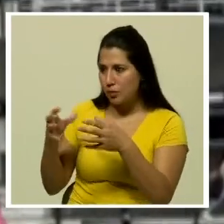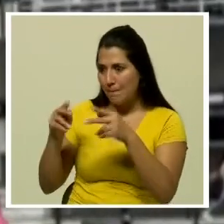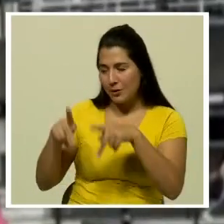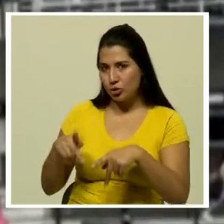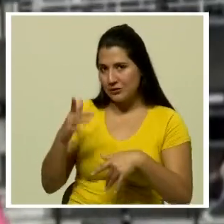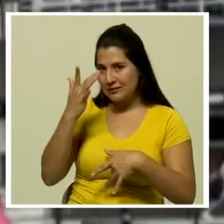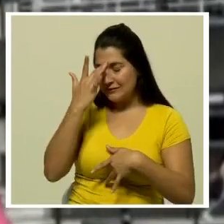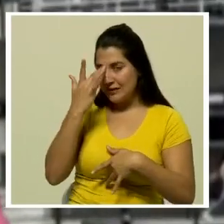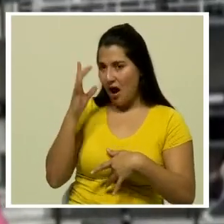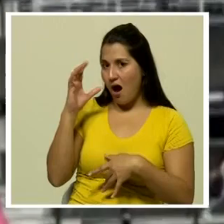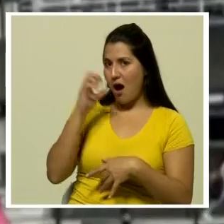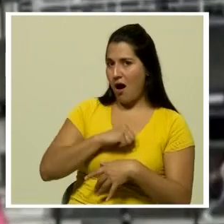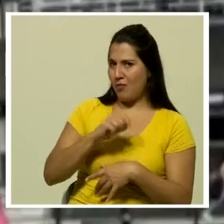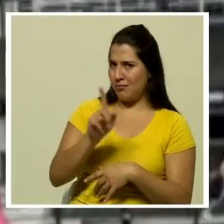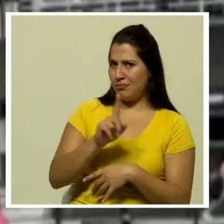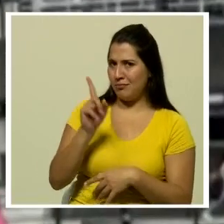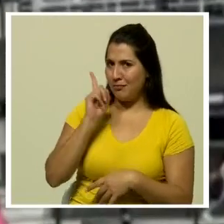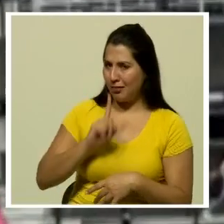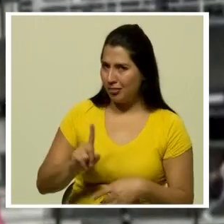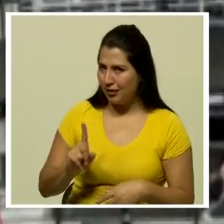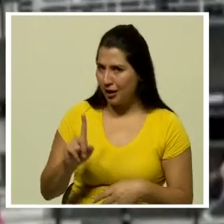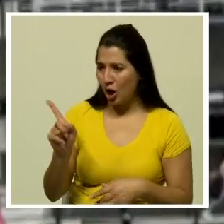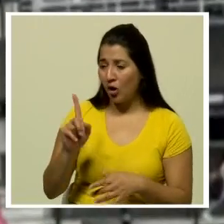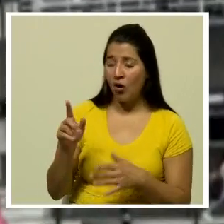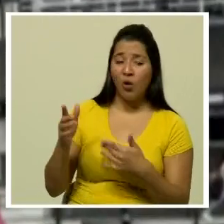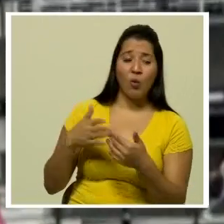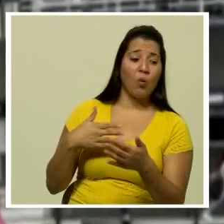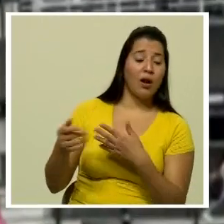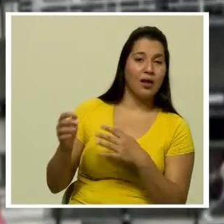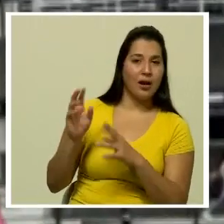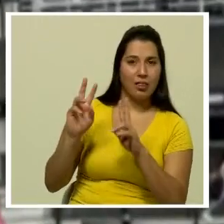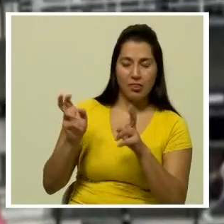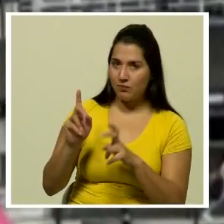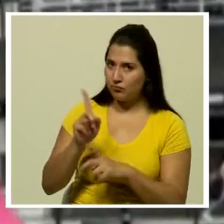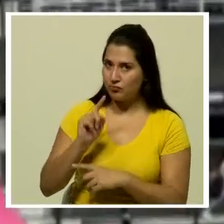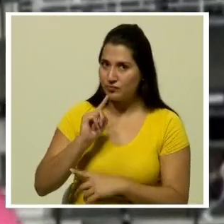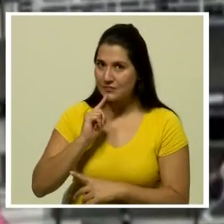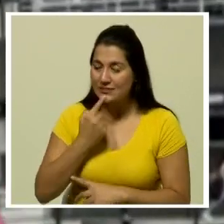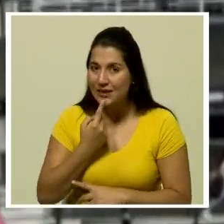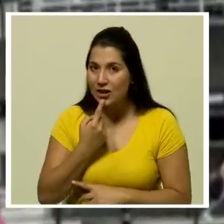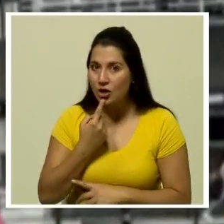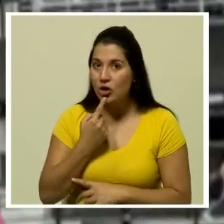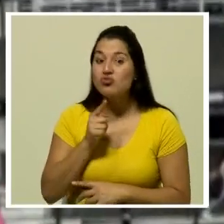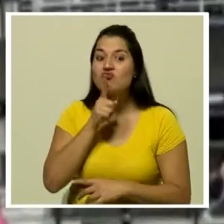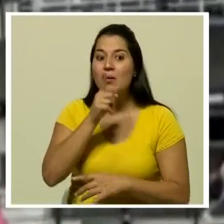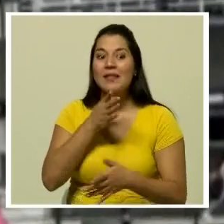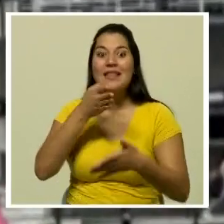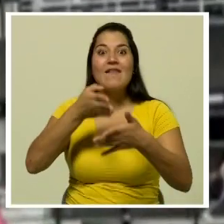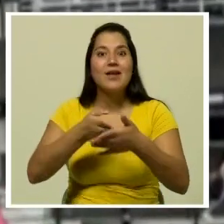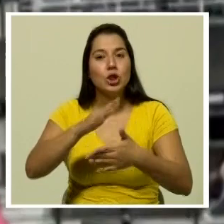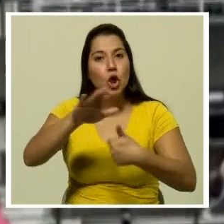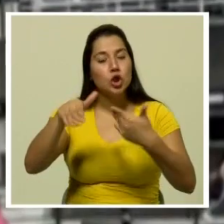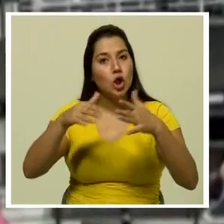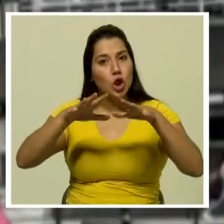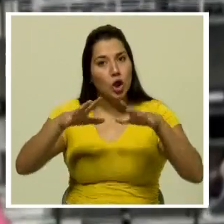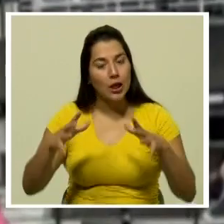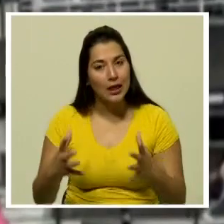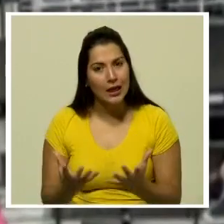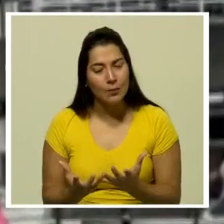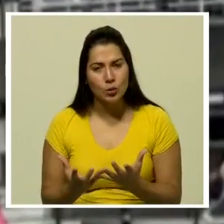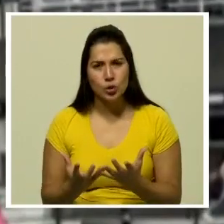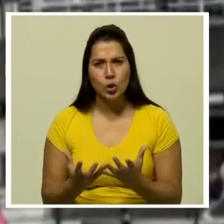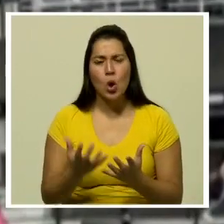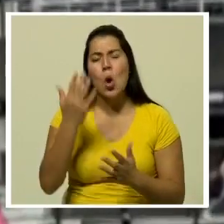Lobo. Realmente llegó y realmente el impacto fue planetario. ¿Por qué? Porque estamos, y como